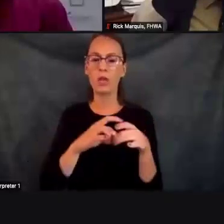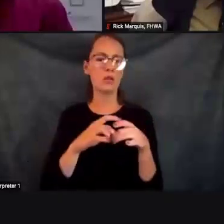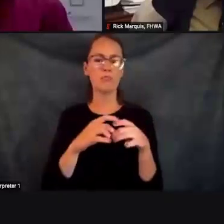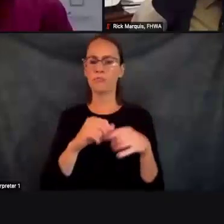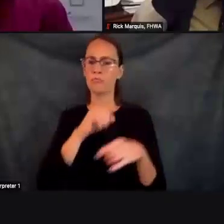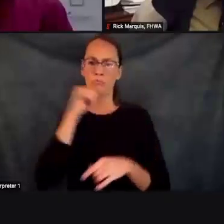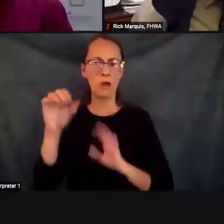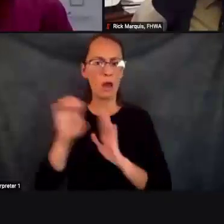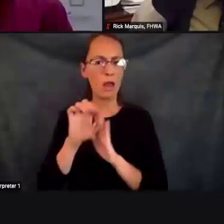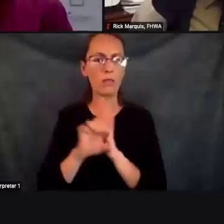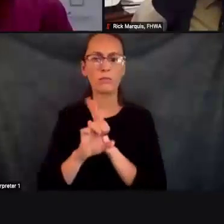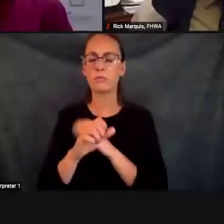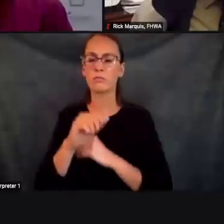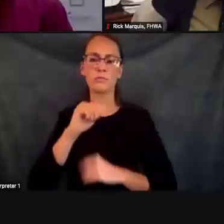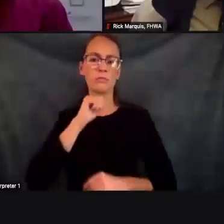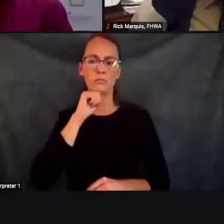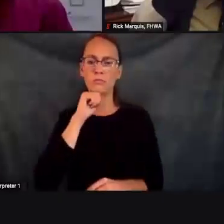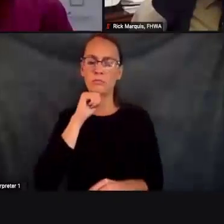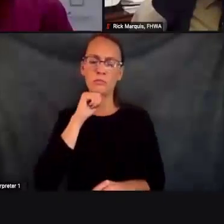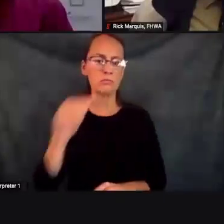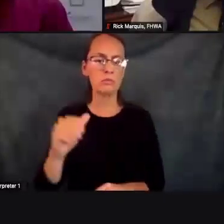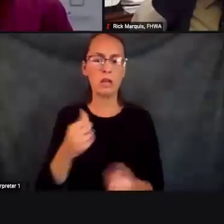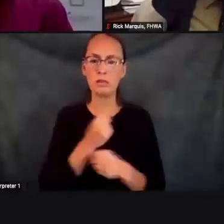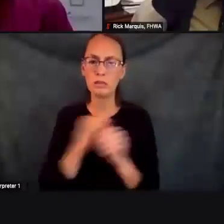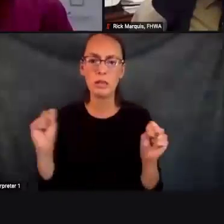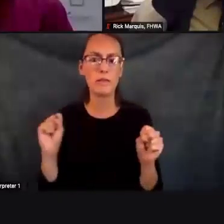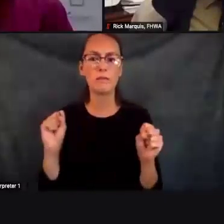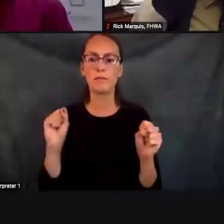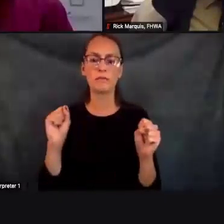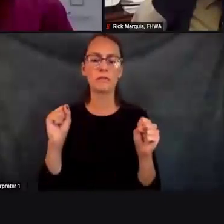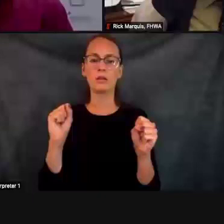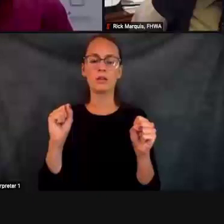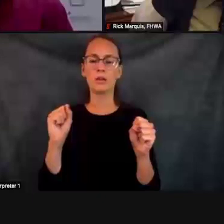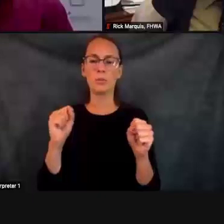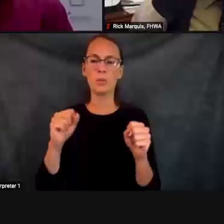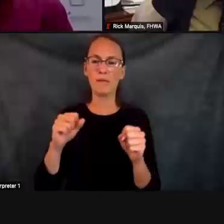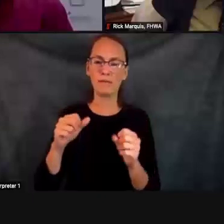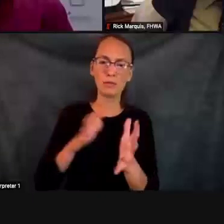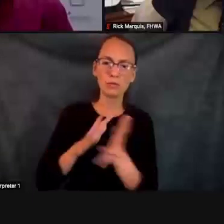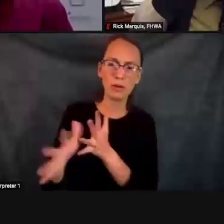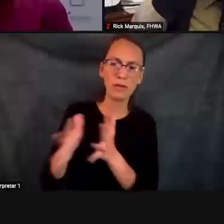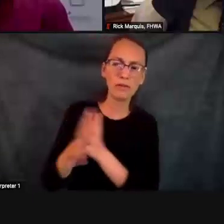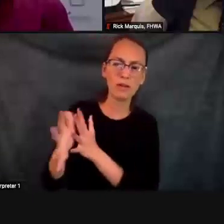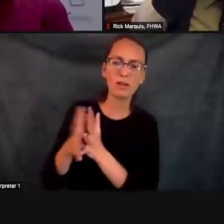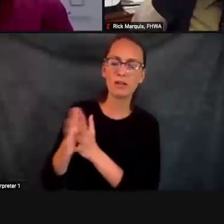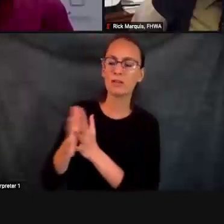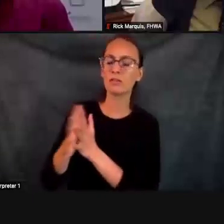completamente inético y inseguro para, no es seguro para nuestros